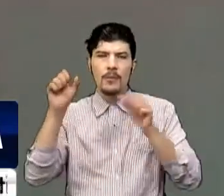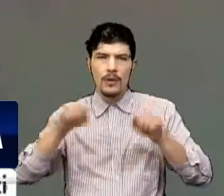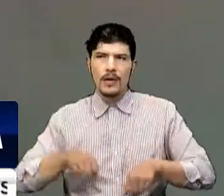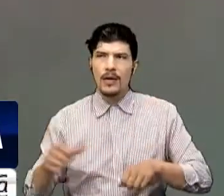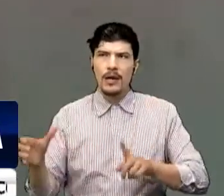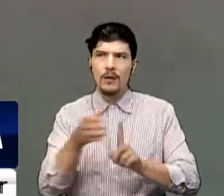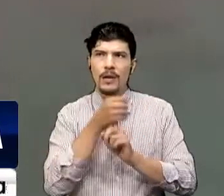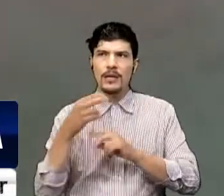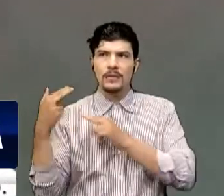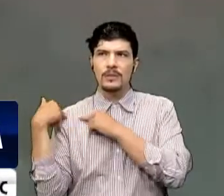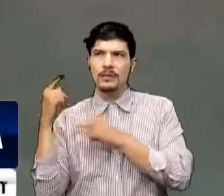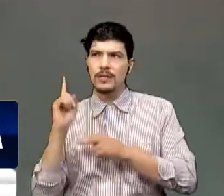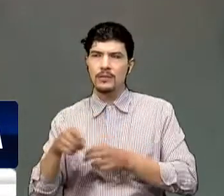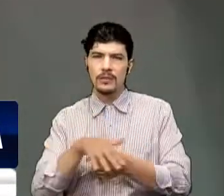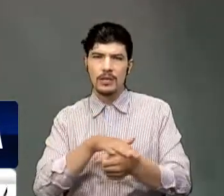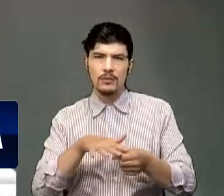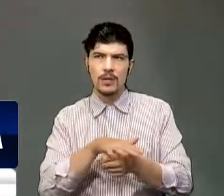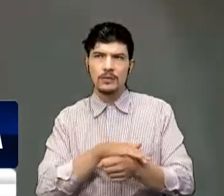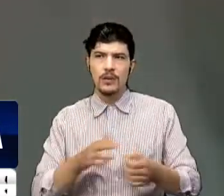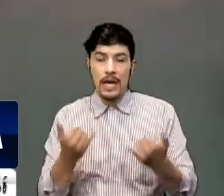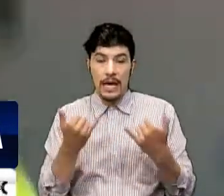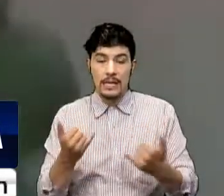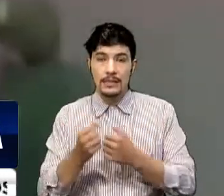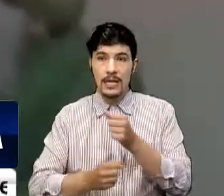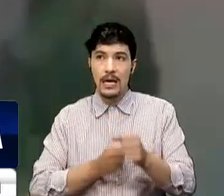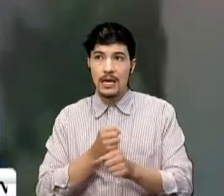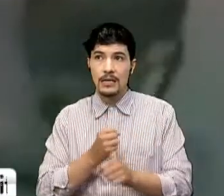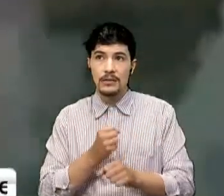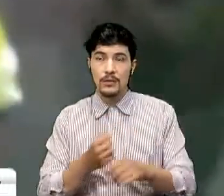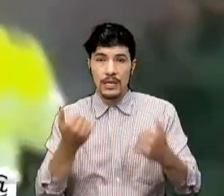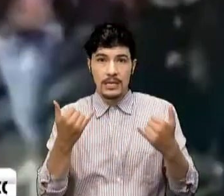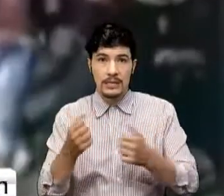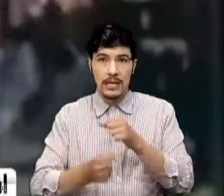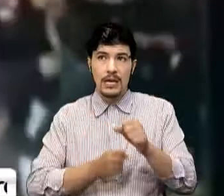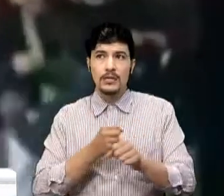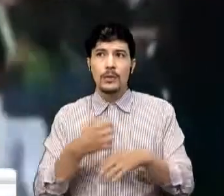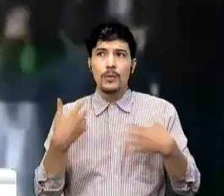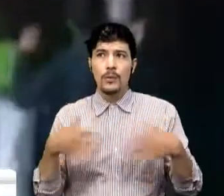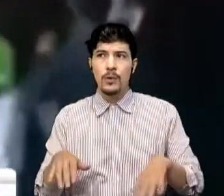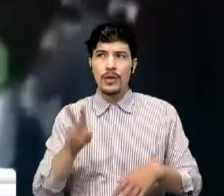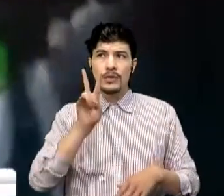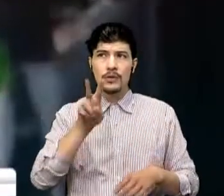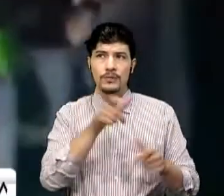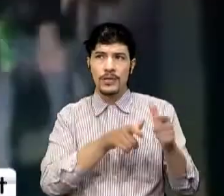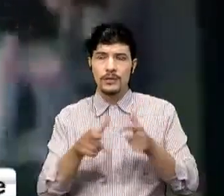al responsable de este hecho. En lo que va corrido de este año ya se han registrado dos